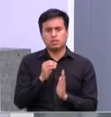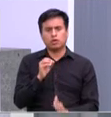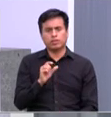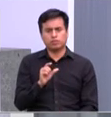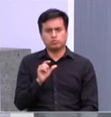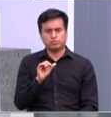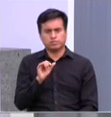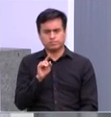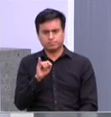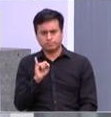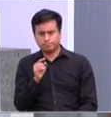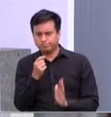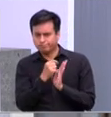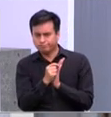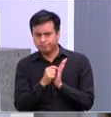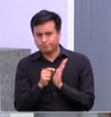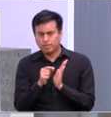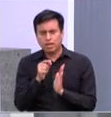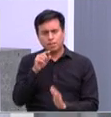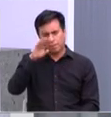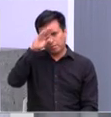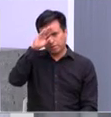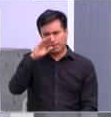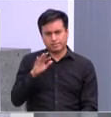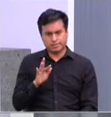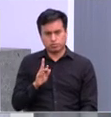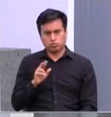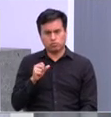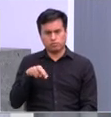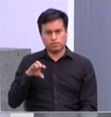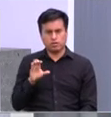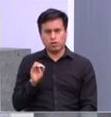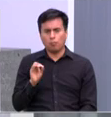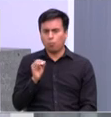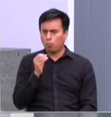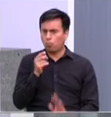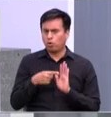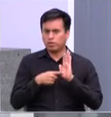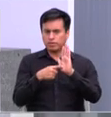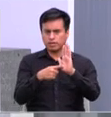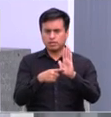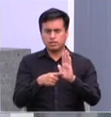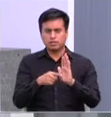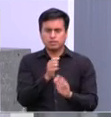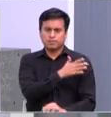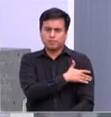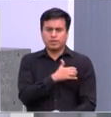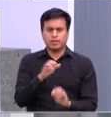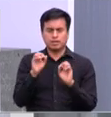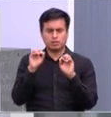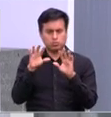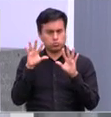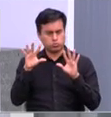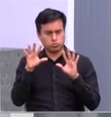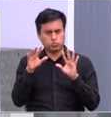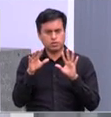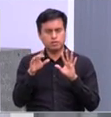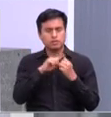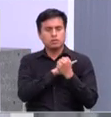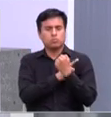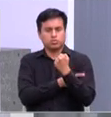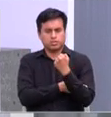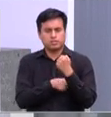Si. El Papa Francisco muestra cómo la luz de la fe potencia